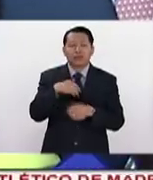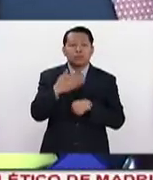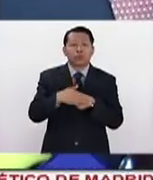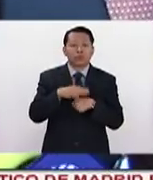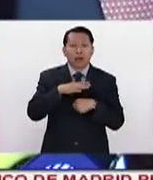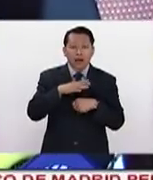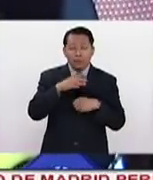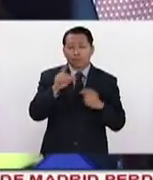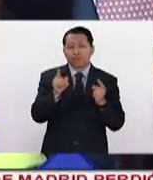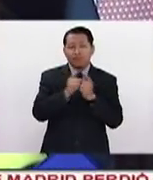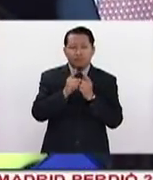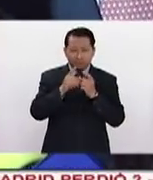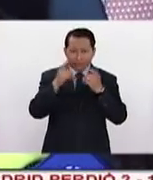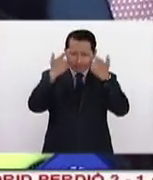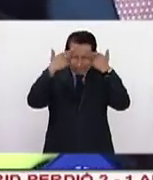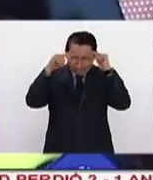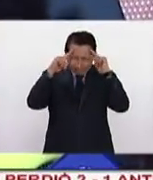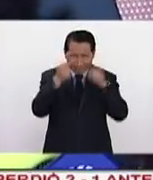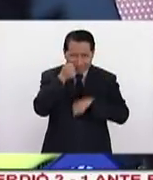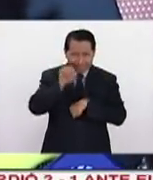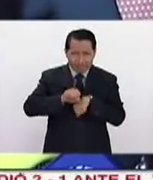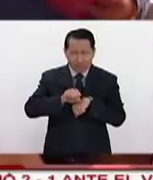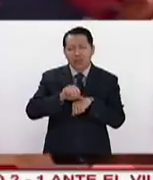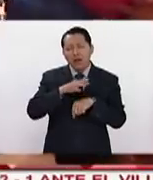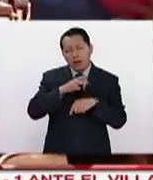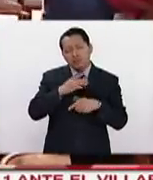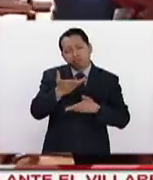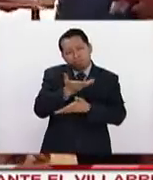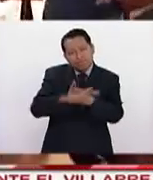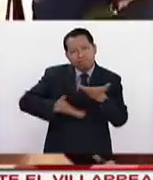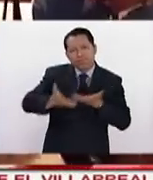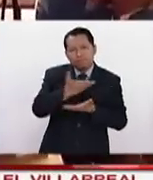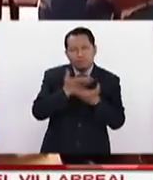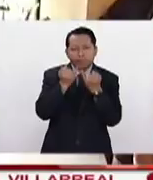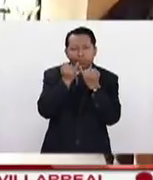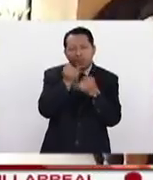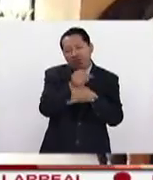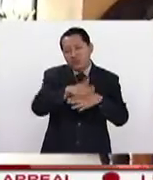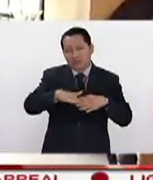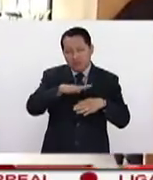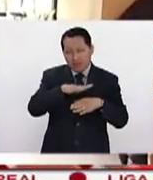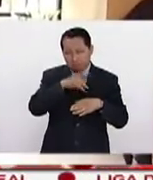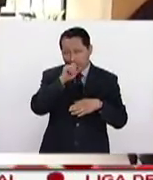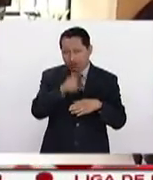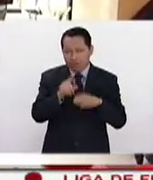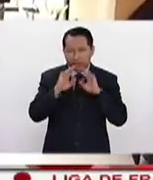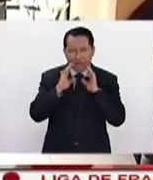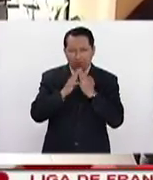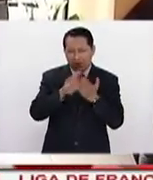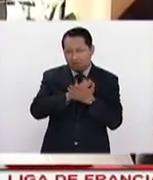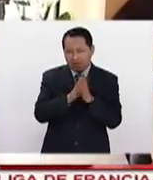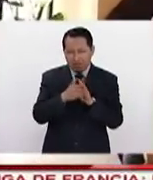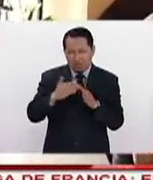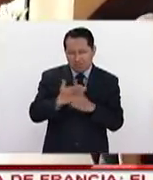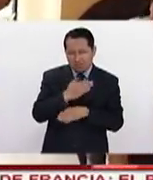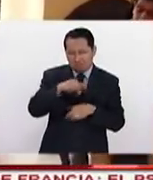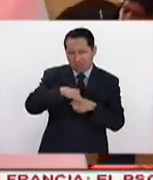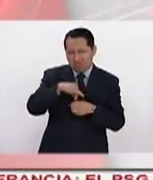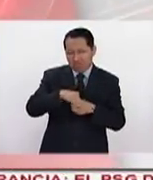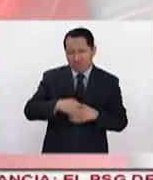funcionarios de la Secretaría de Marina para intercambiar información sobre la presunta injerencia del crimen organizado en las